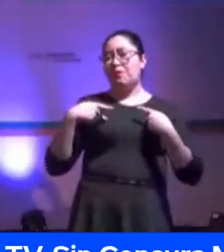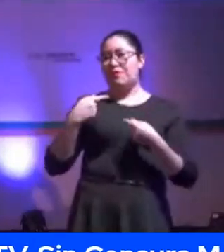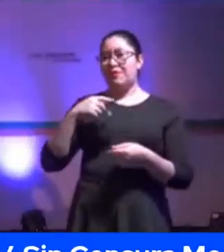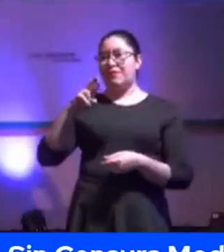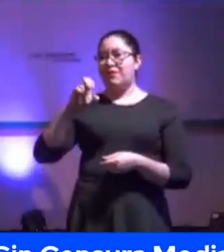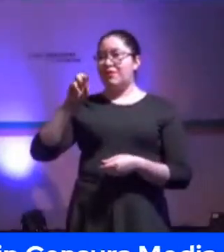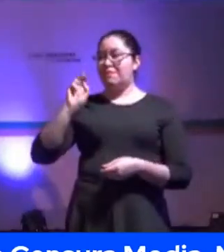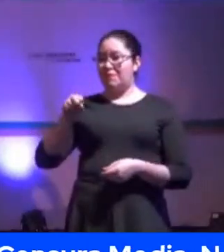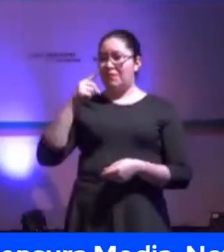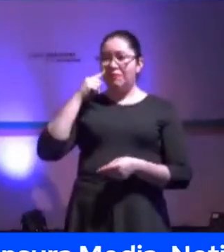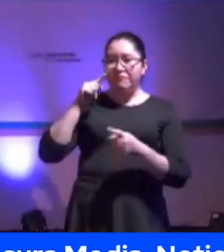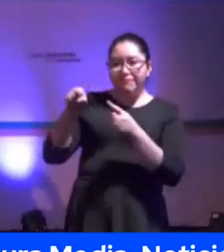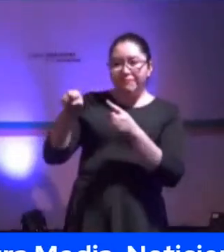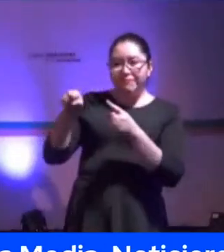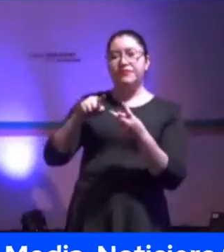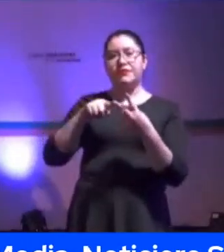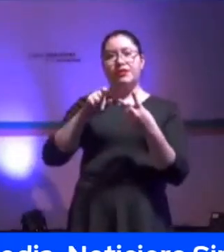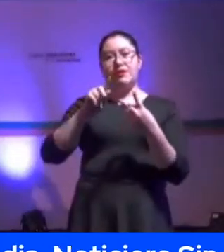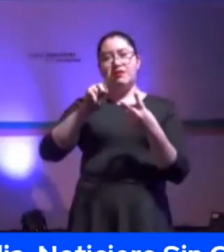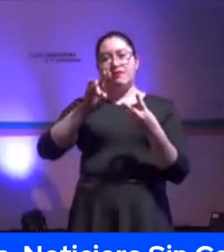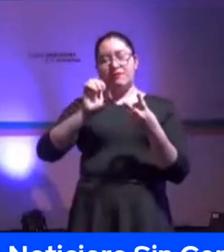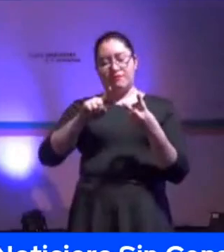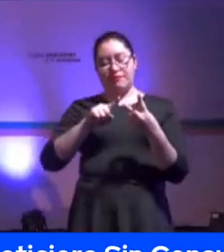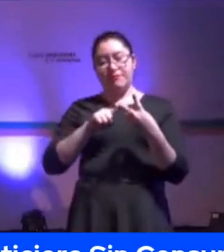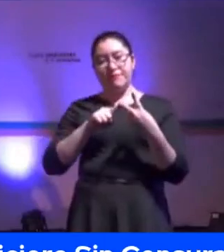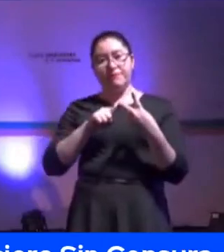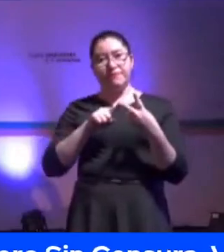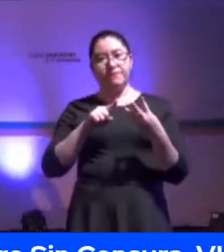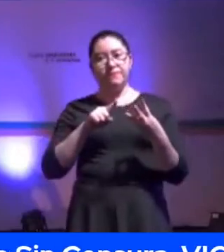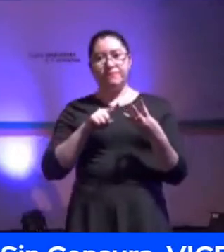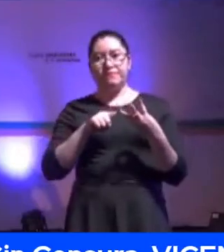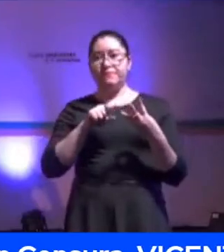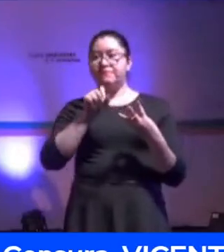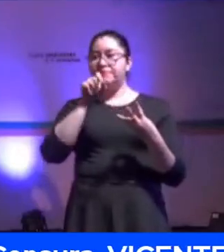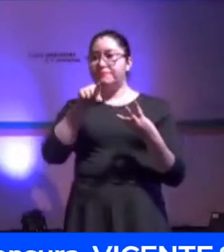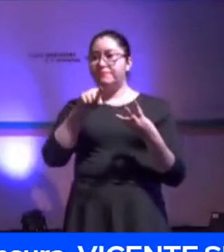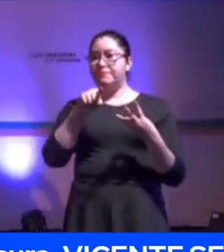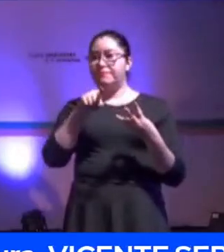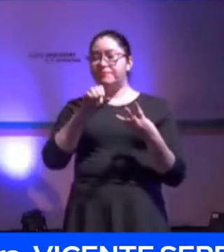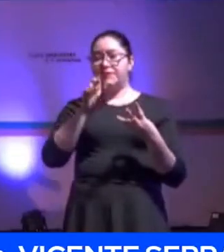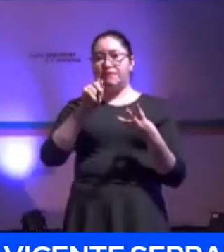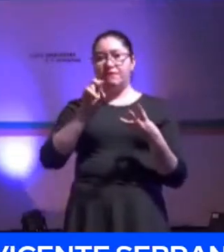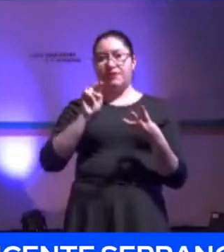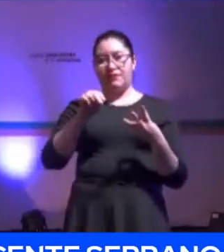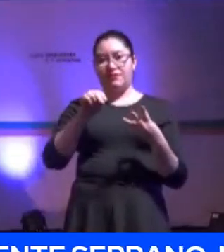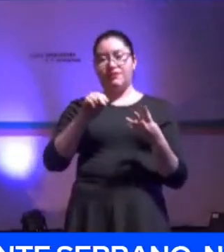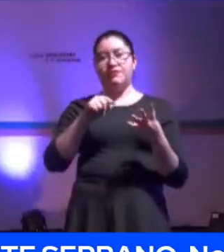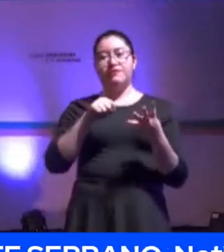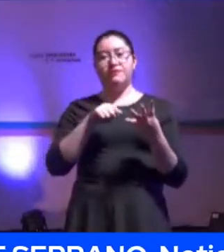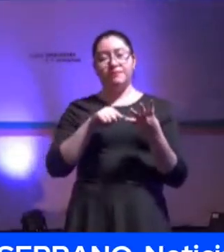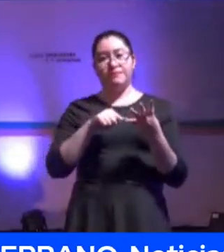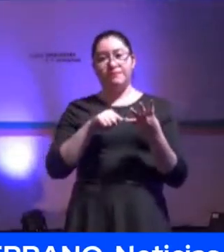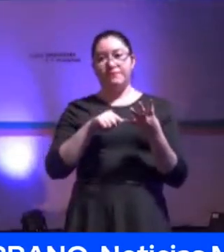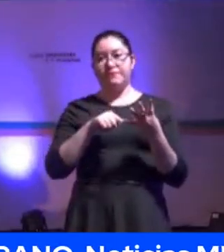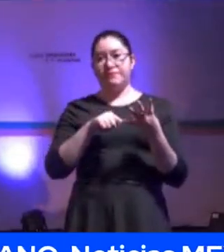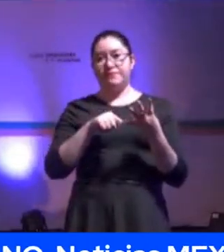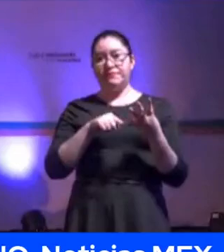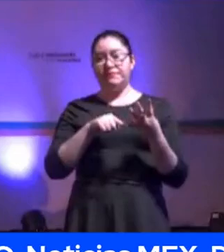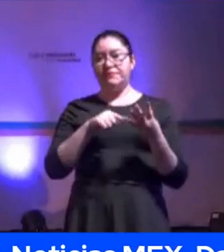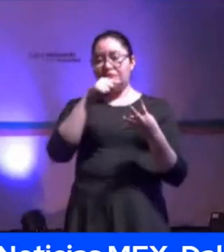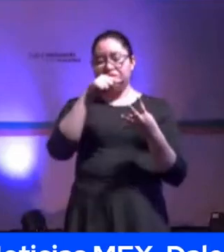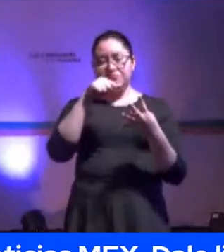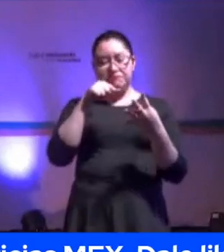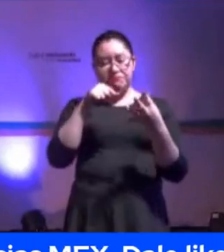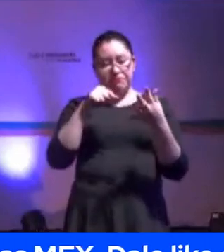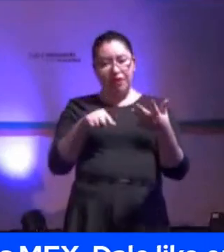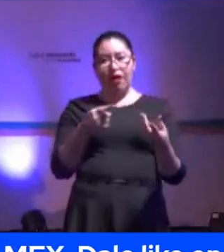Ramón, veo también a Braulio, veo también a el canal de Policleto, veo también a Shalom, o sea, veo a